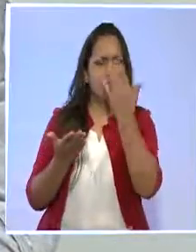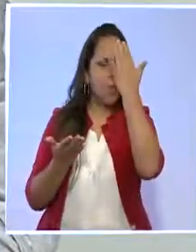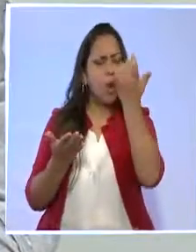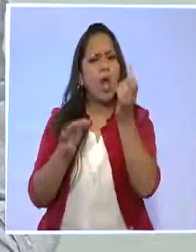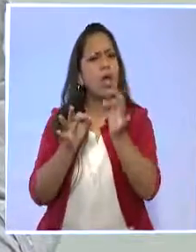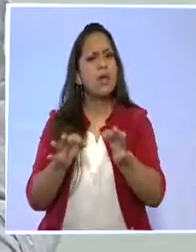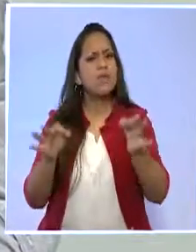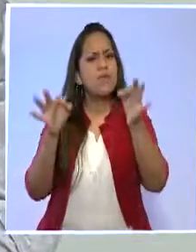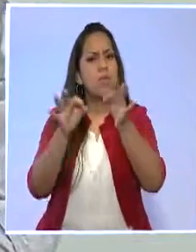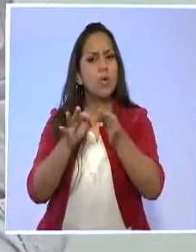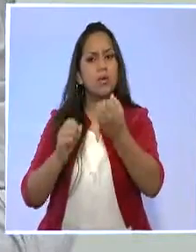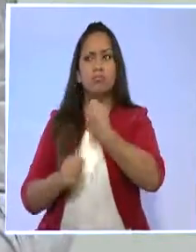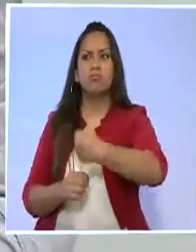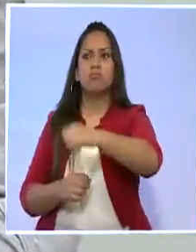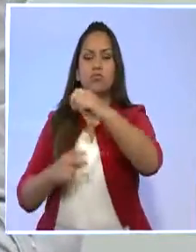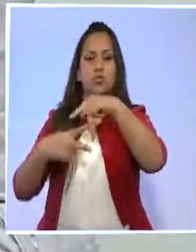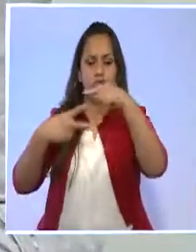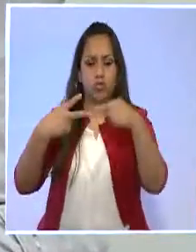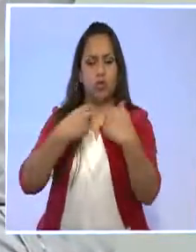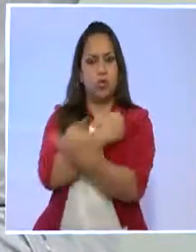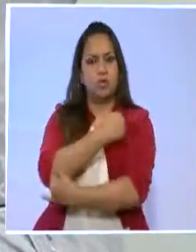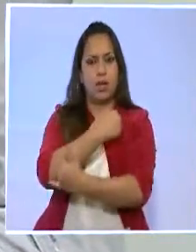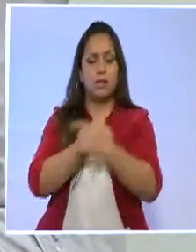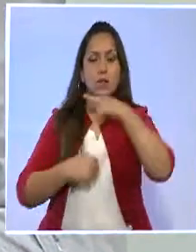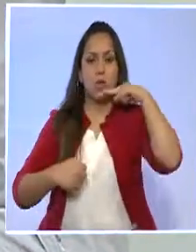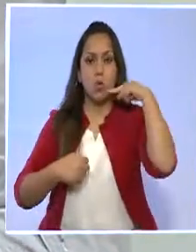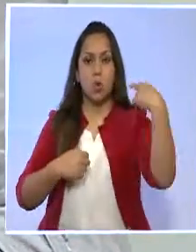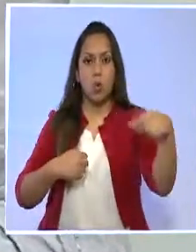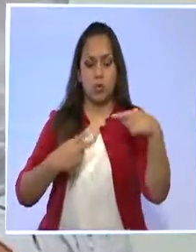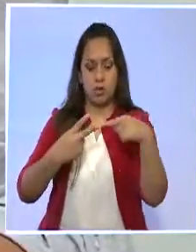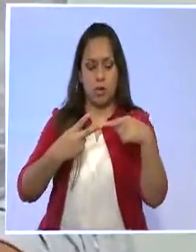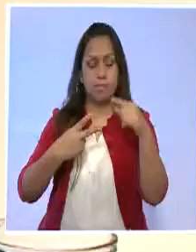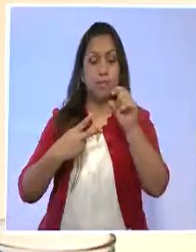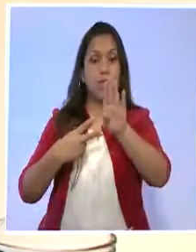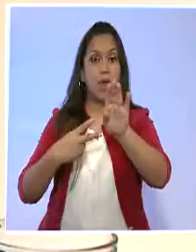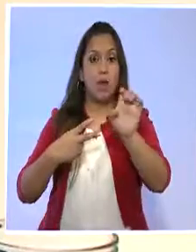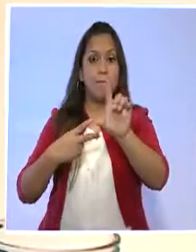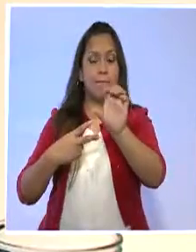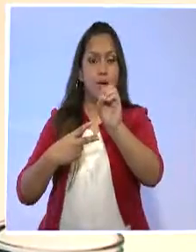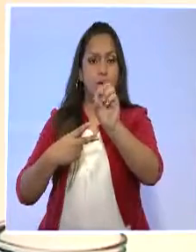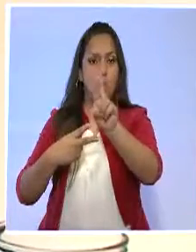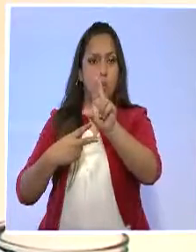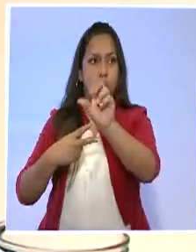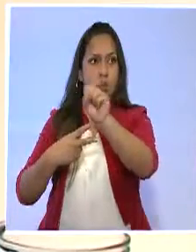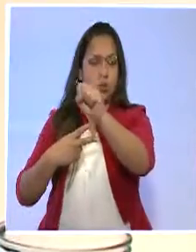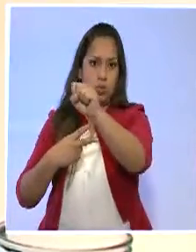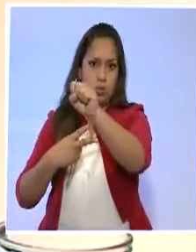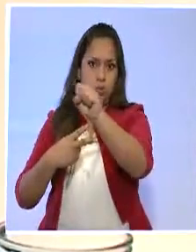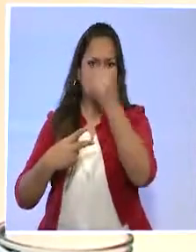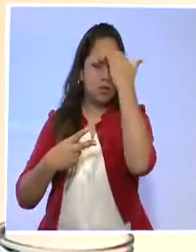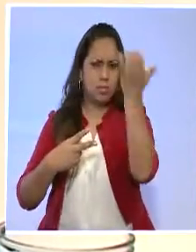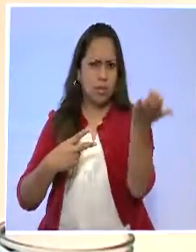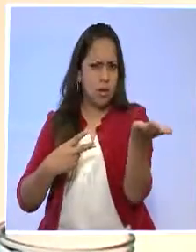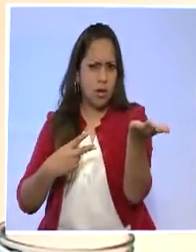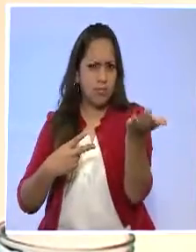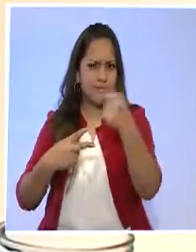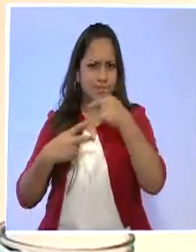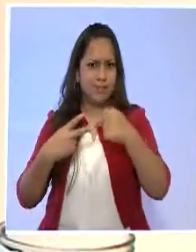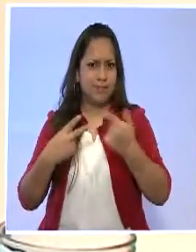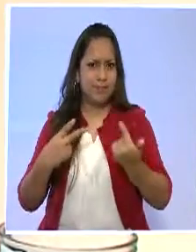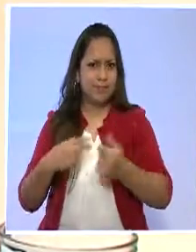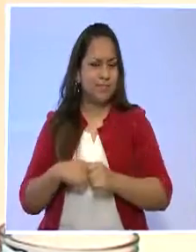rusia y belarús necesariamente para conocer qué contactos tuvo y también importancia para el país